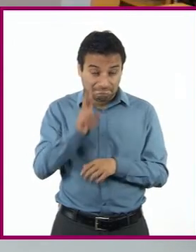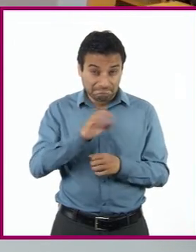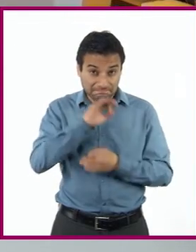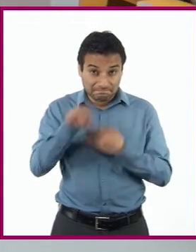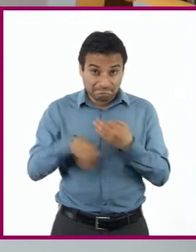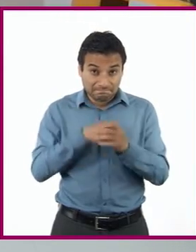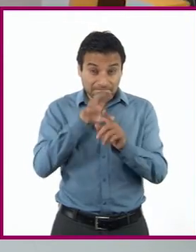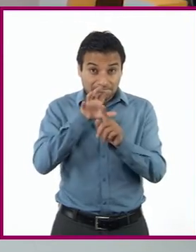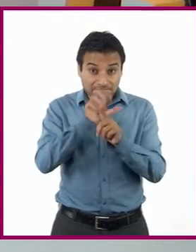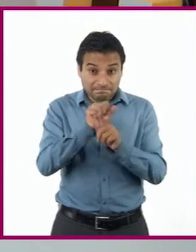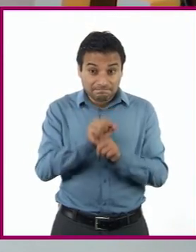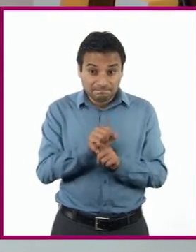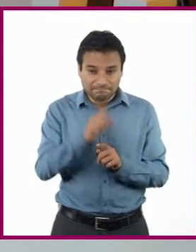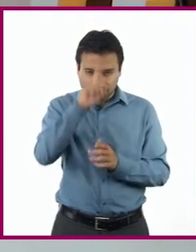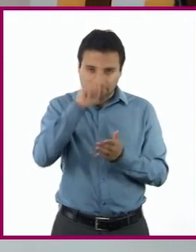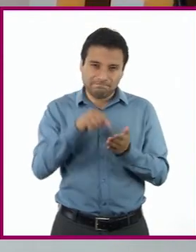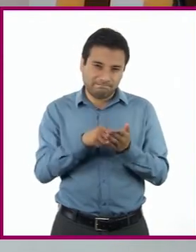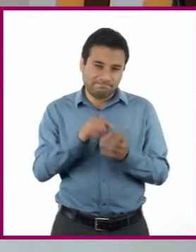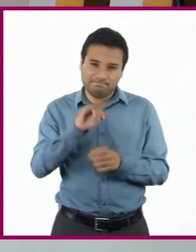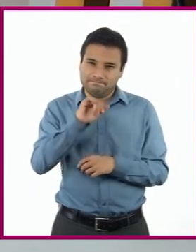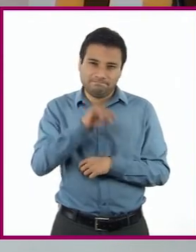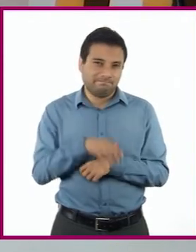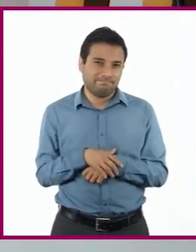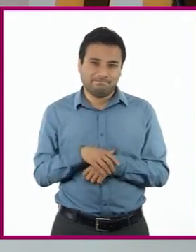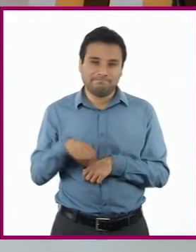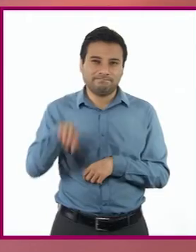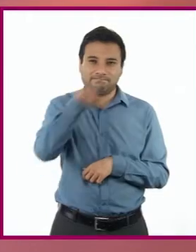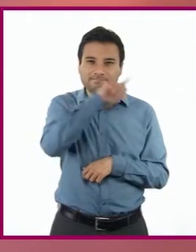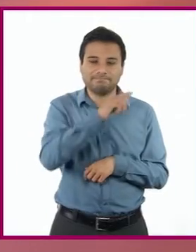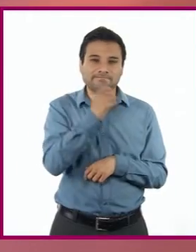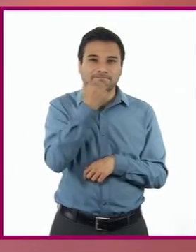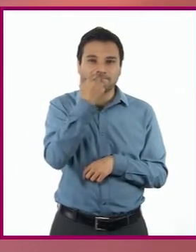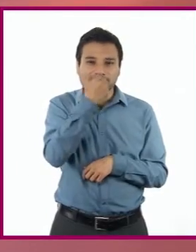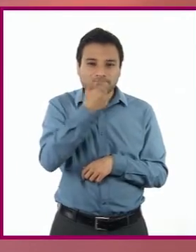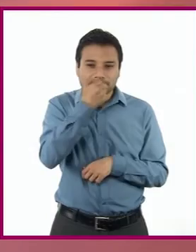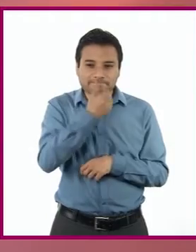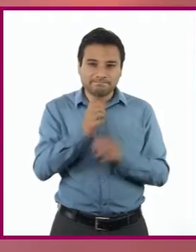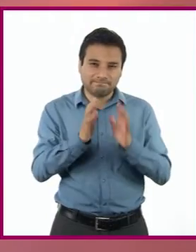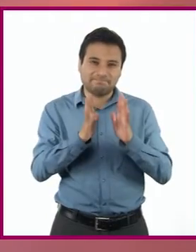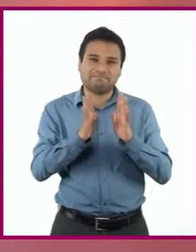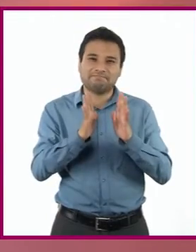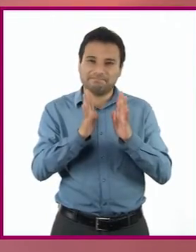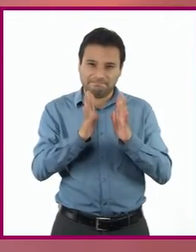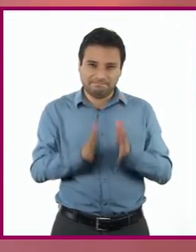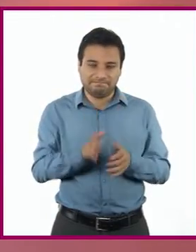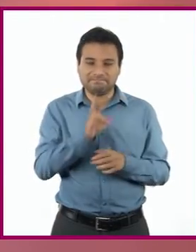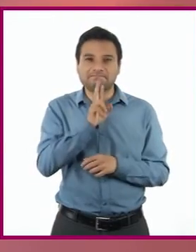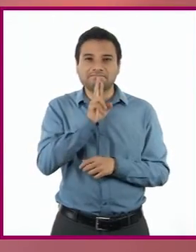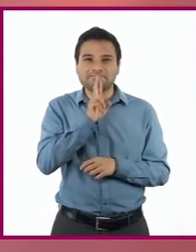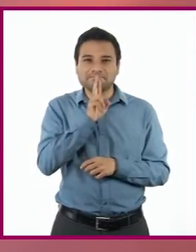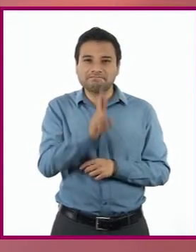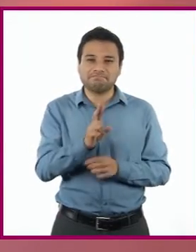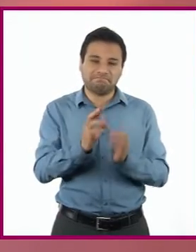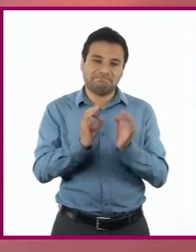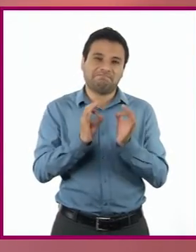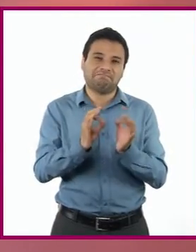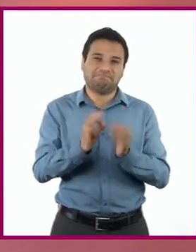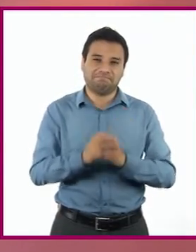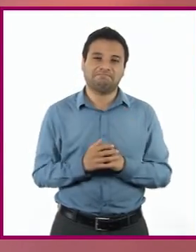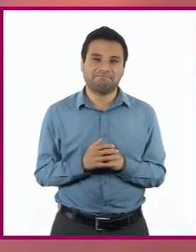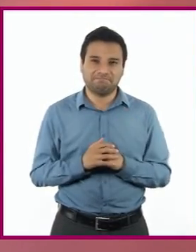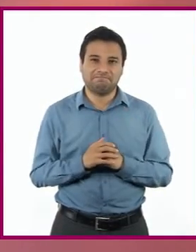elementos? Estoy seguro que las y los alumnos en casa pudieron resolver el reto sin ningún